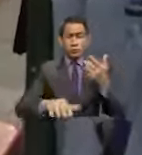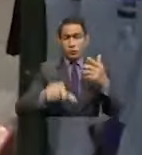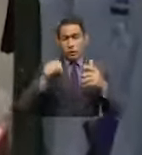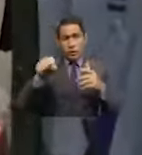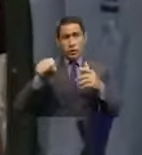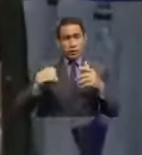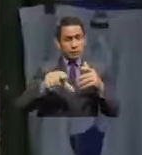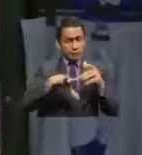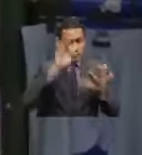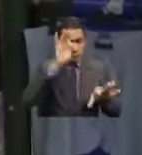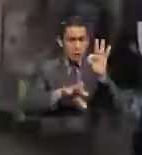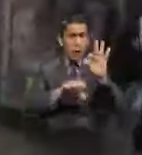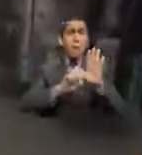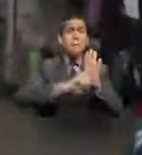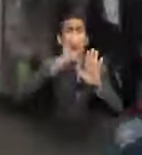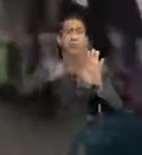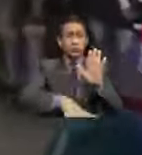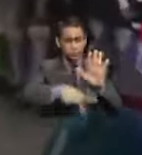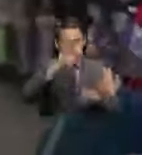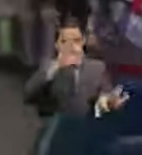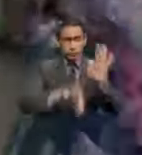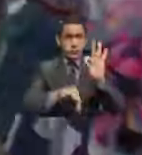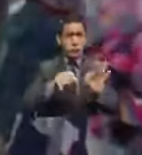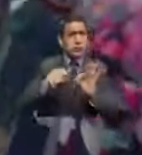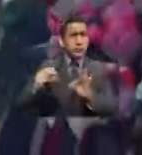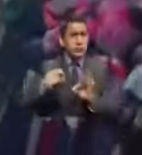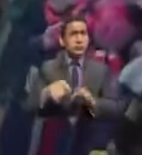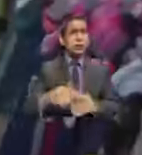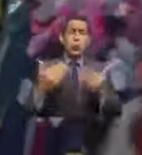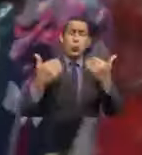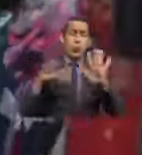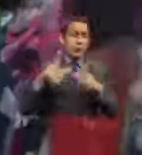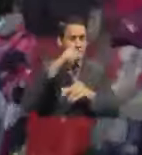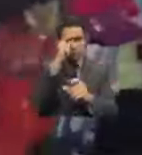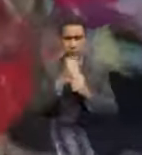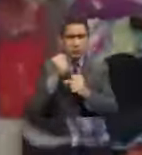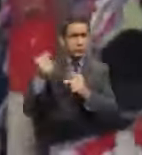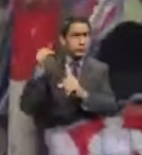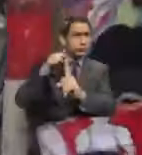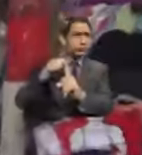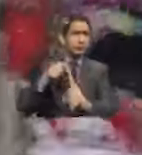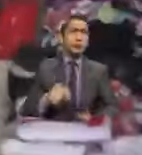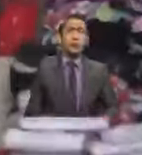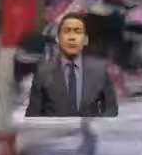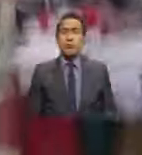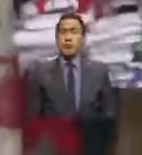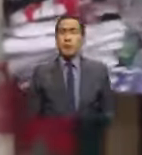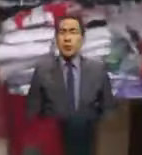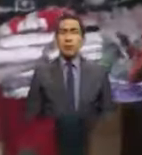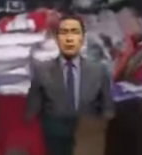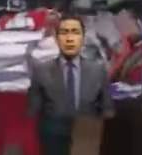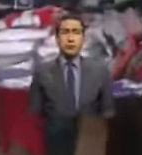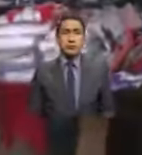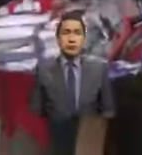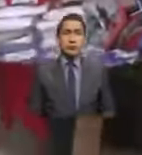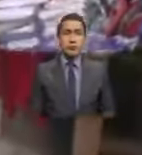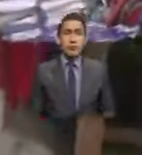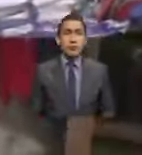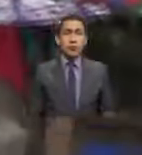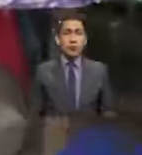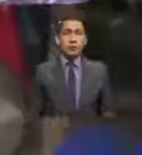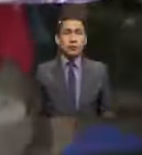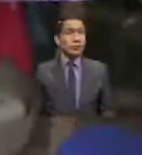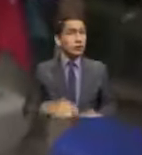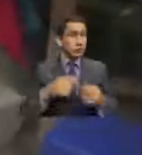lo que sea, cargador, pero trabaja. Al trabajo, sí, al trabajo. No hay que decir que sí, te van a venir